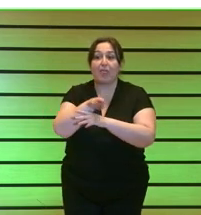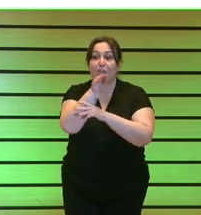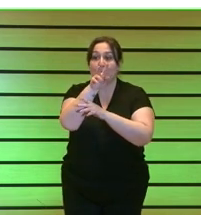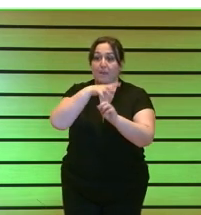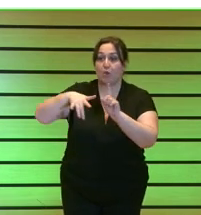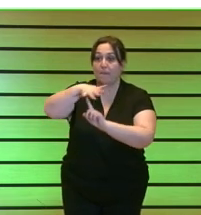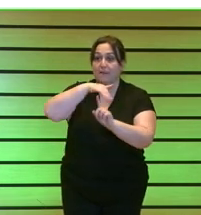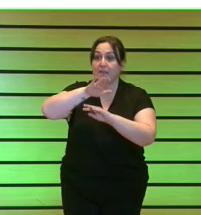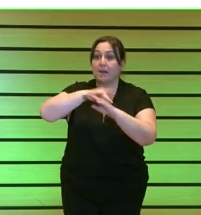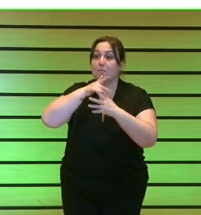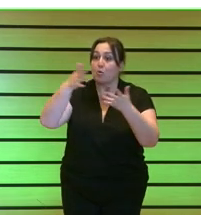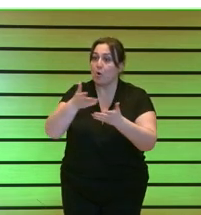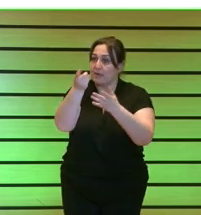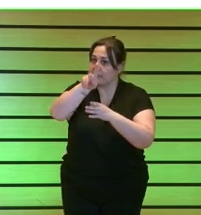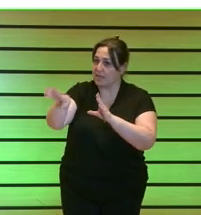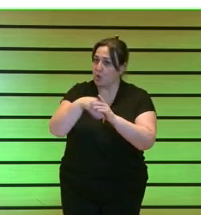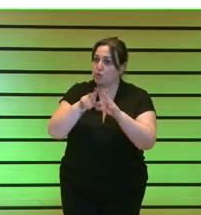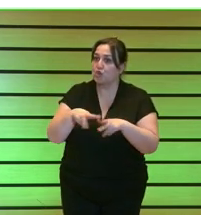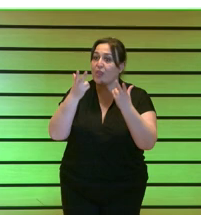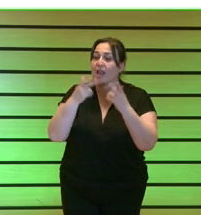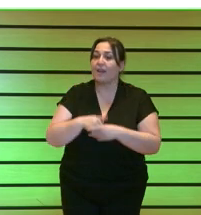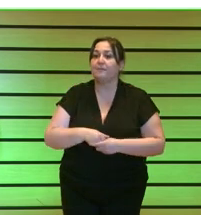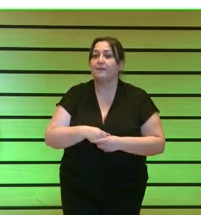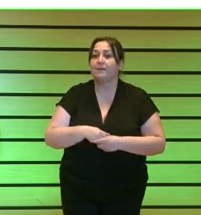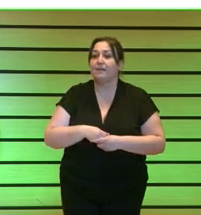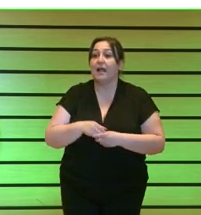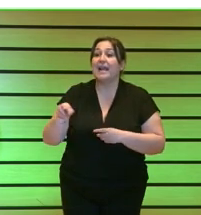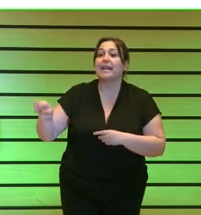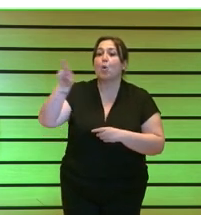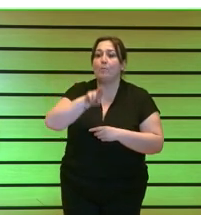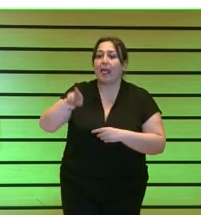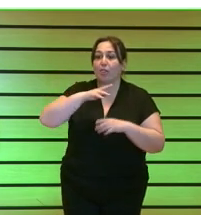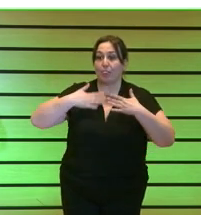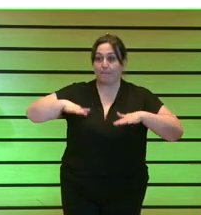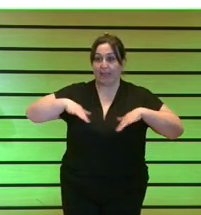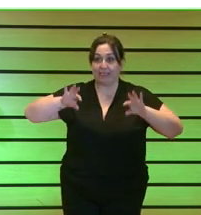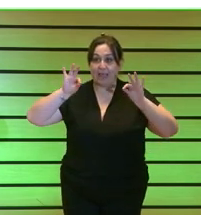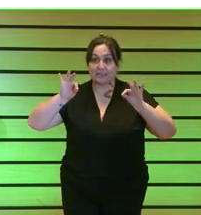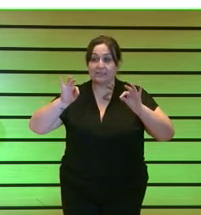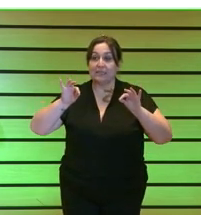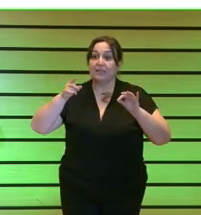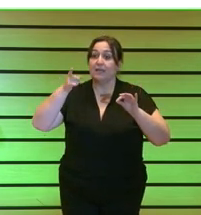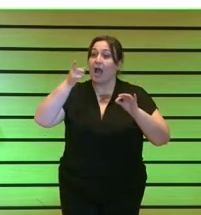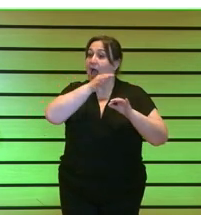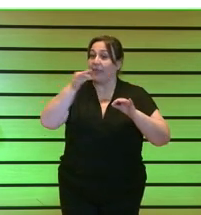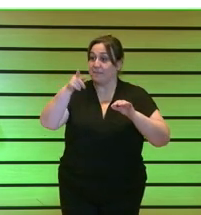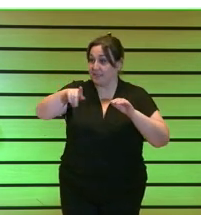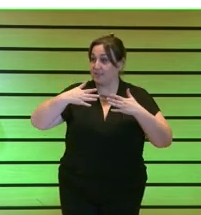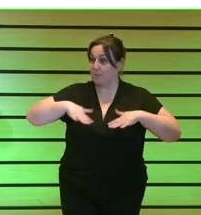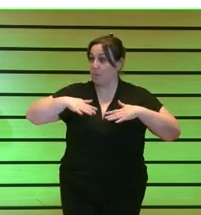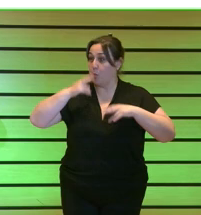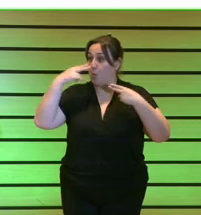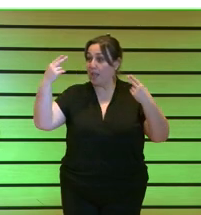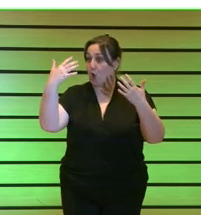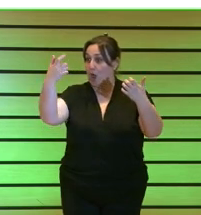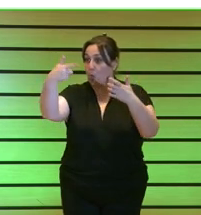promover también la inclusión social recuperador recuperación de prendas que además había en el público recuerdo